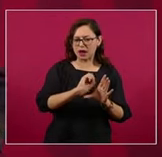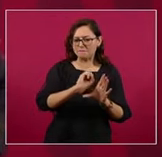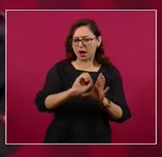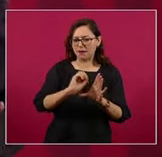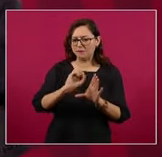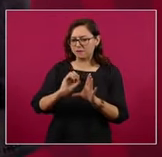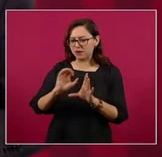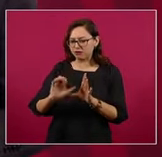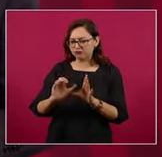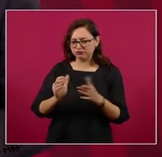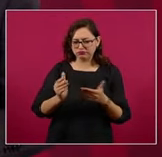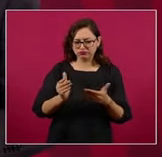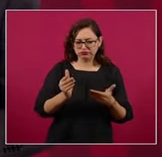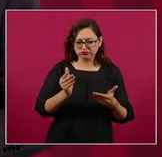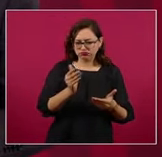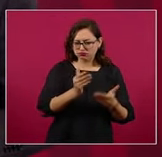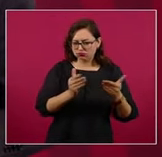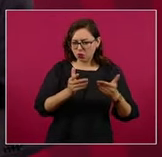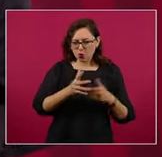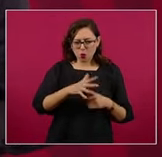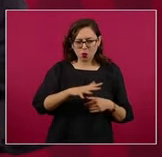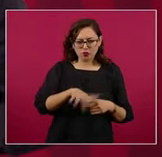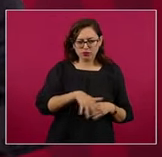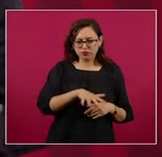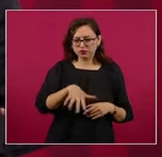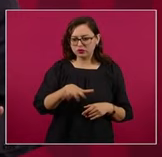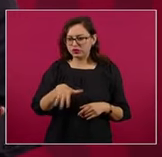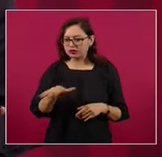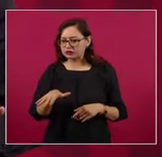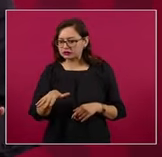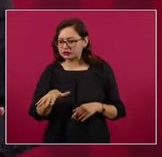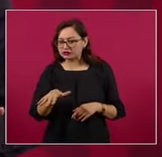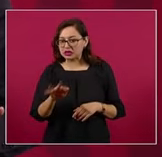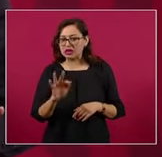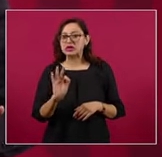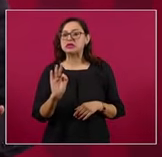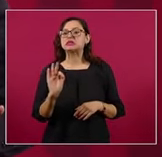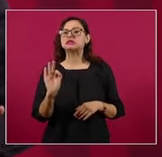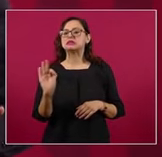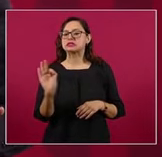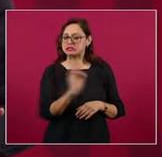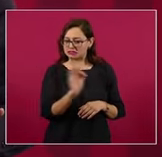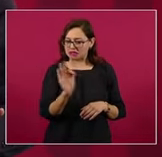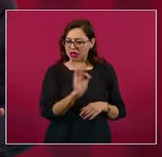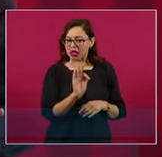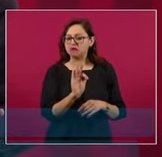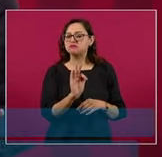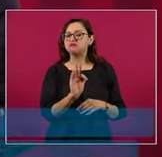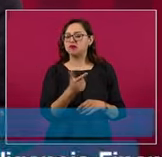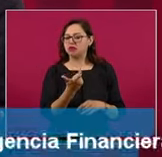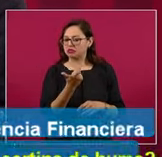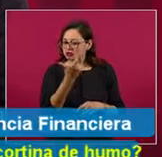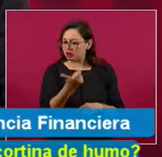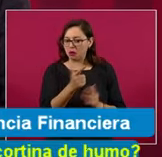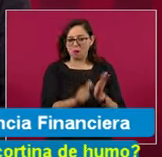Nosotros podemos presumir que tiene un origen no legal el